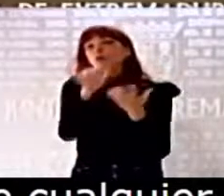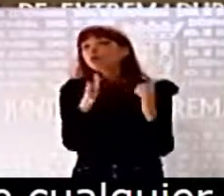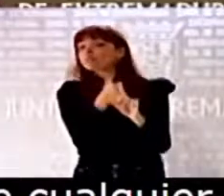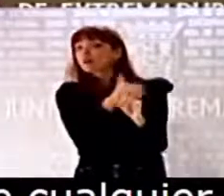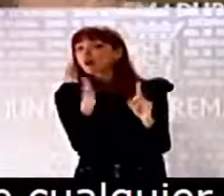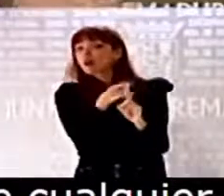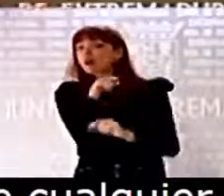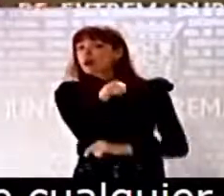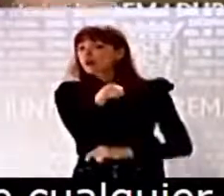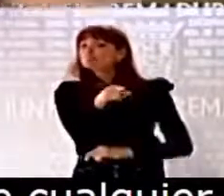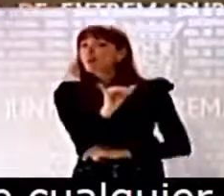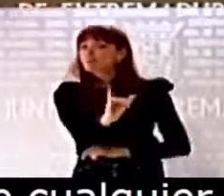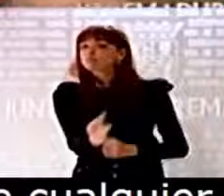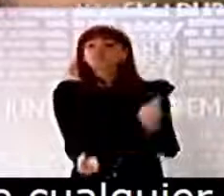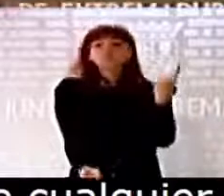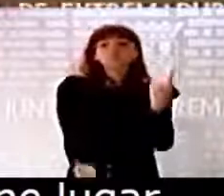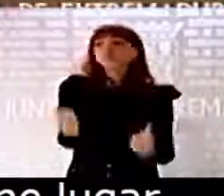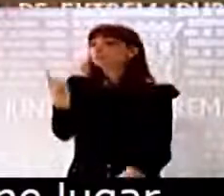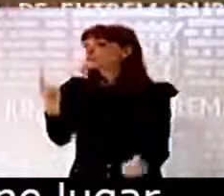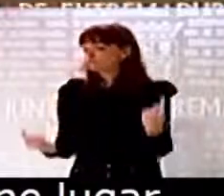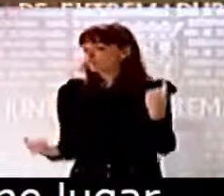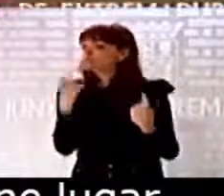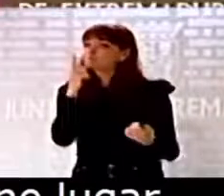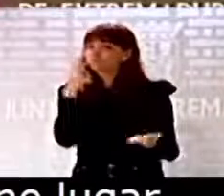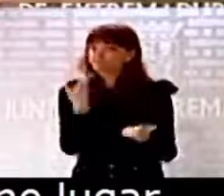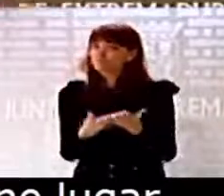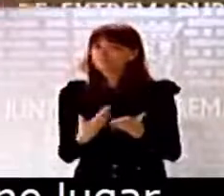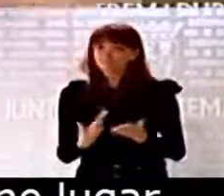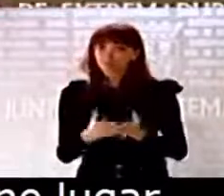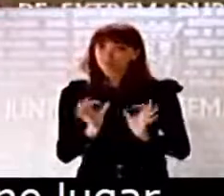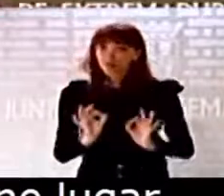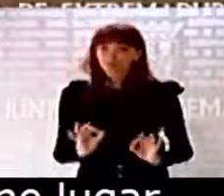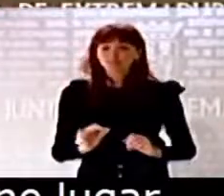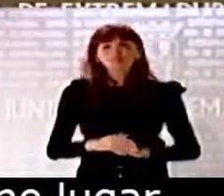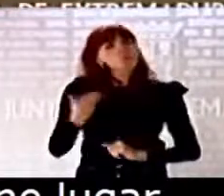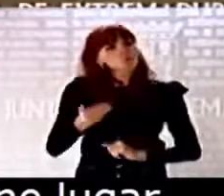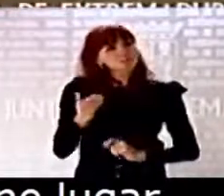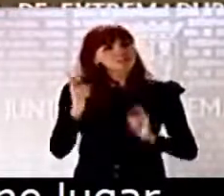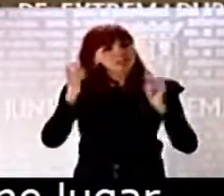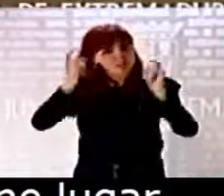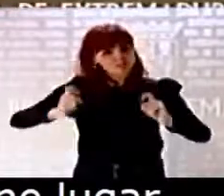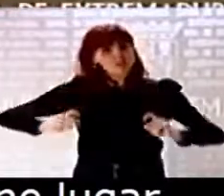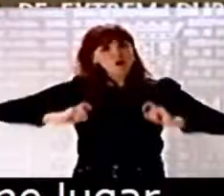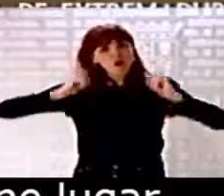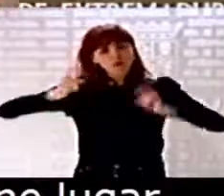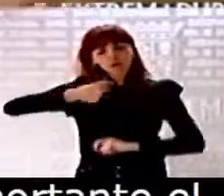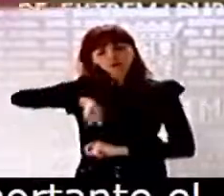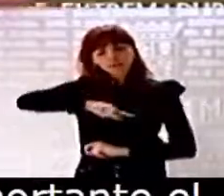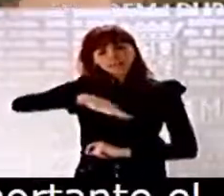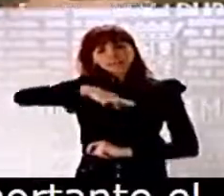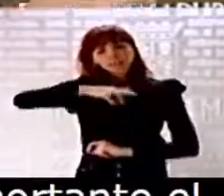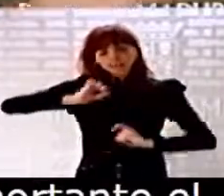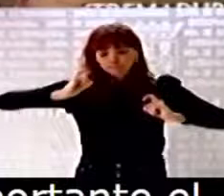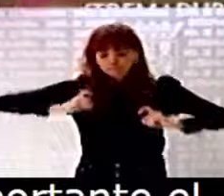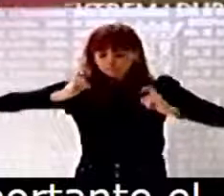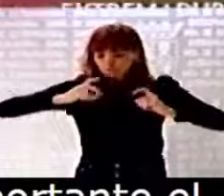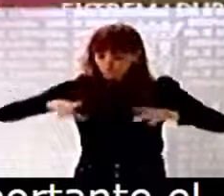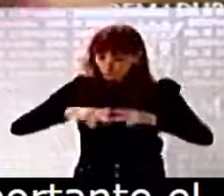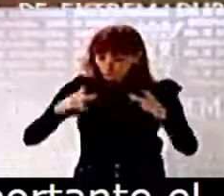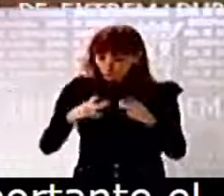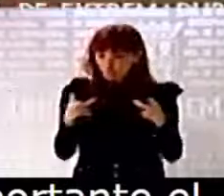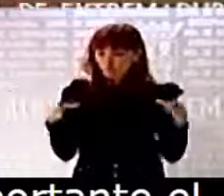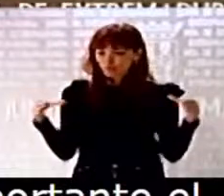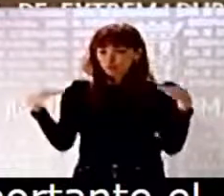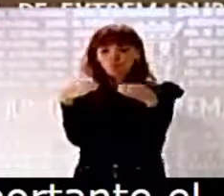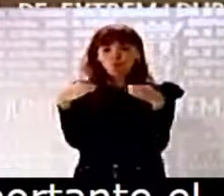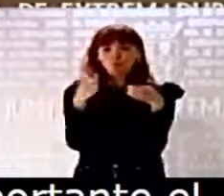lugar, porque así nos lo indican los datos. Es importante el esfuerzo que podemos hacer como sociedad, como